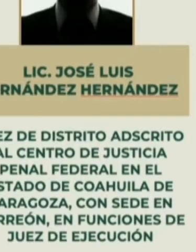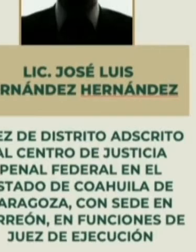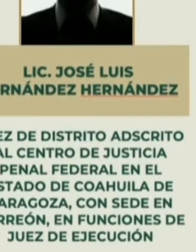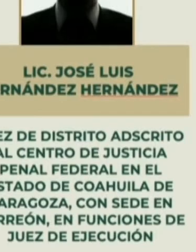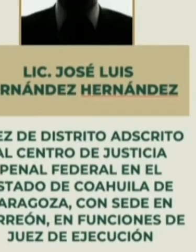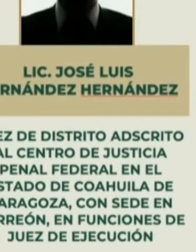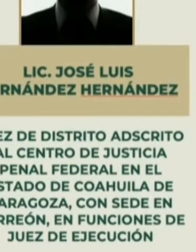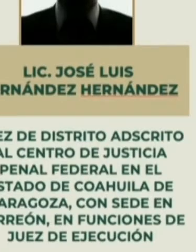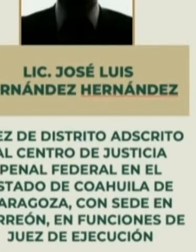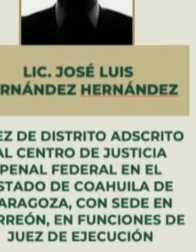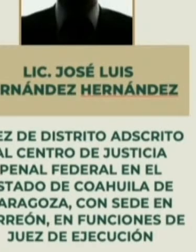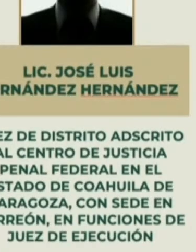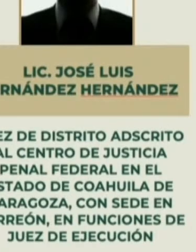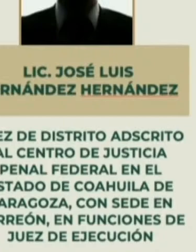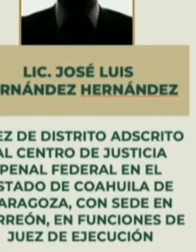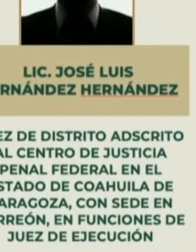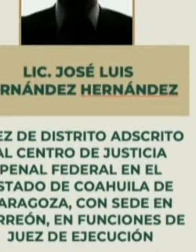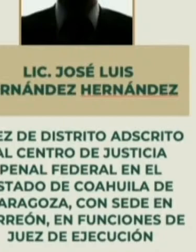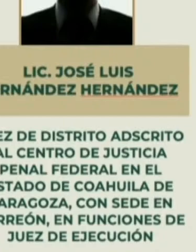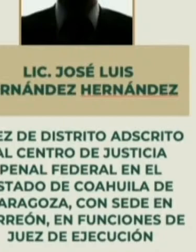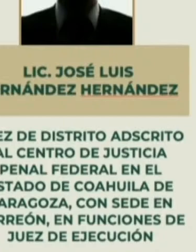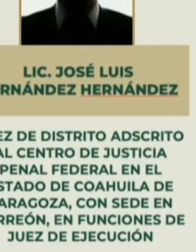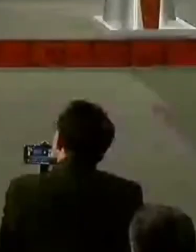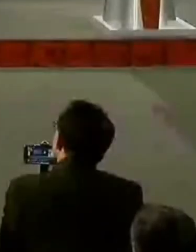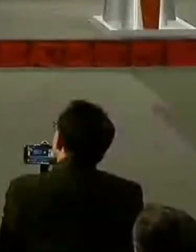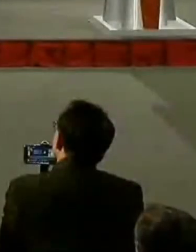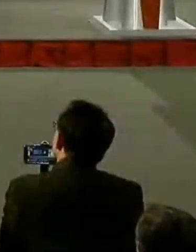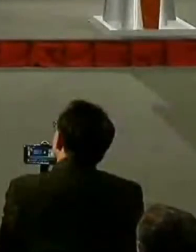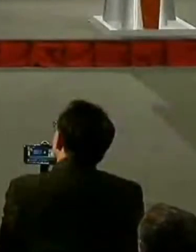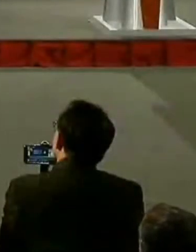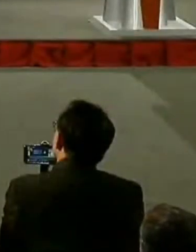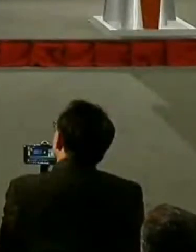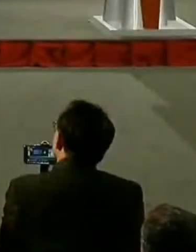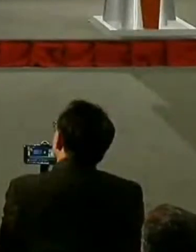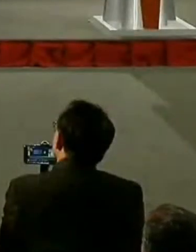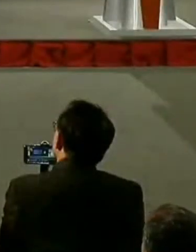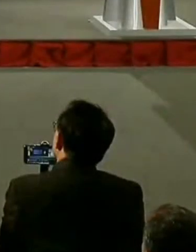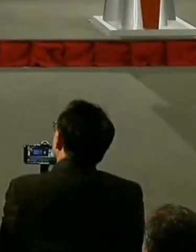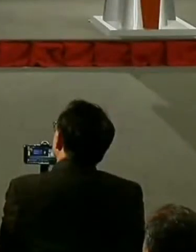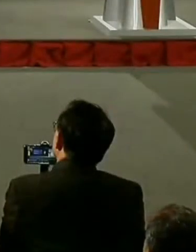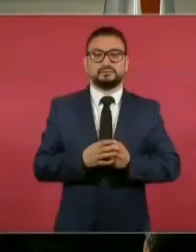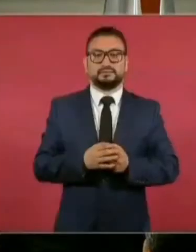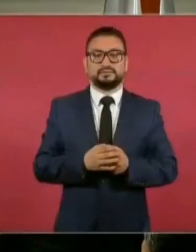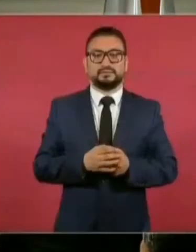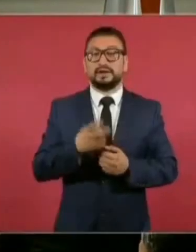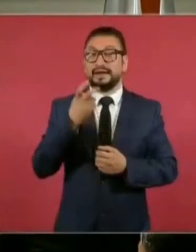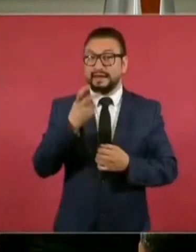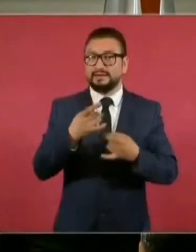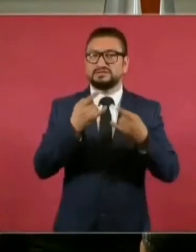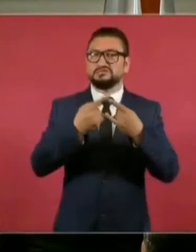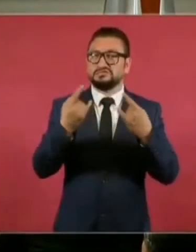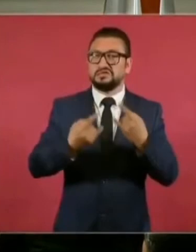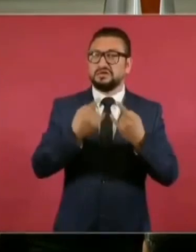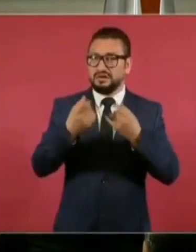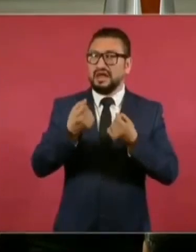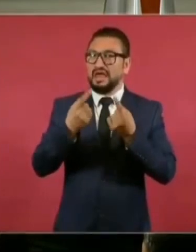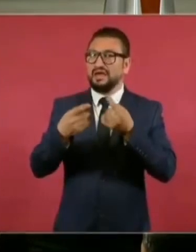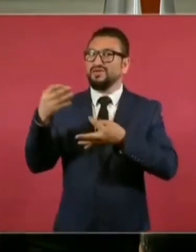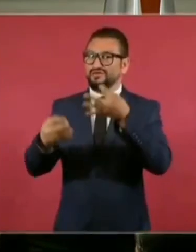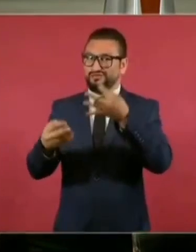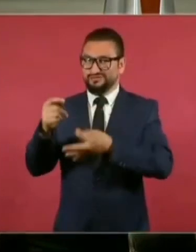que sea egresado. Adelante. Esos son algunos casos de jueces.